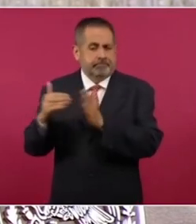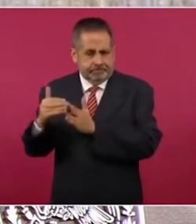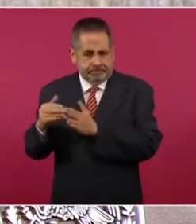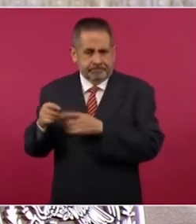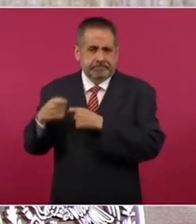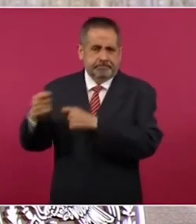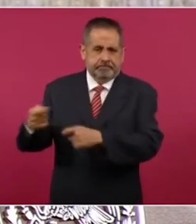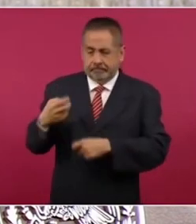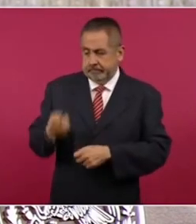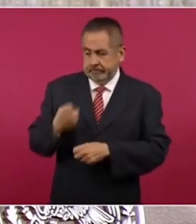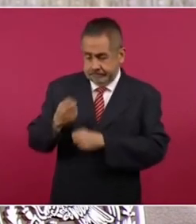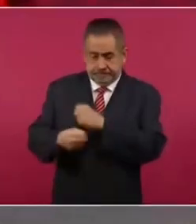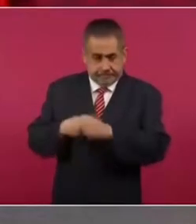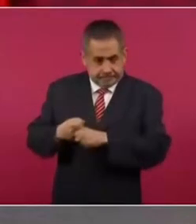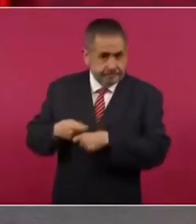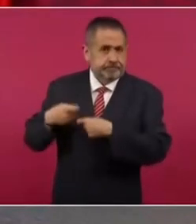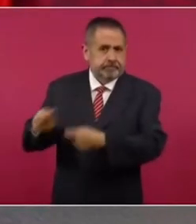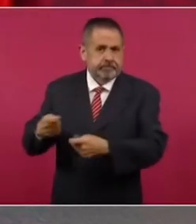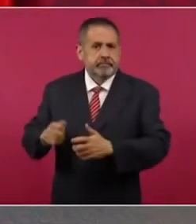este año